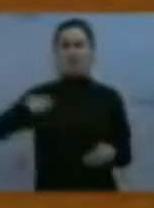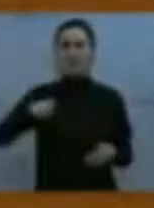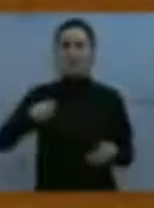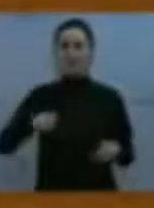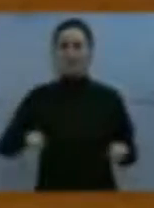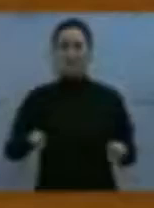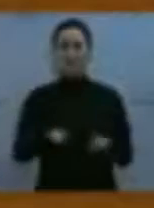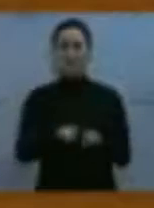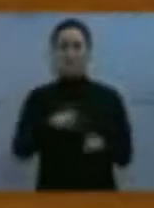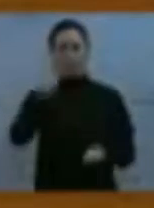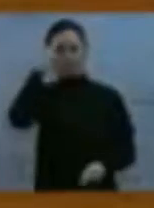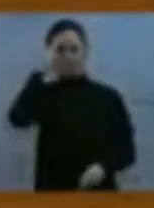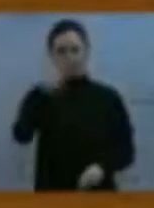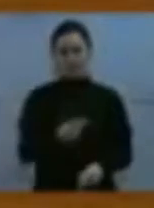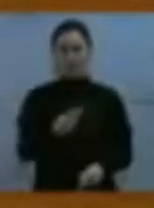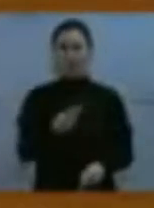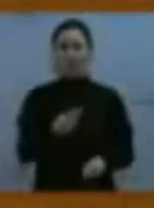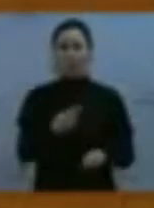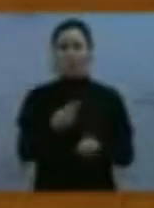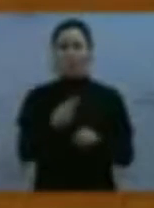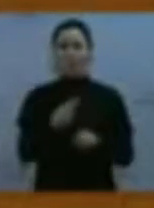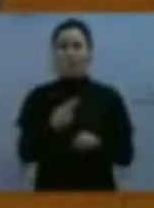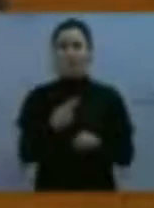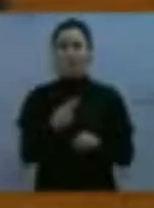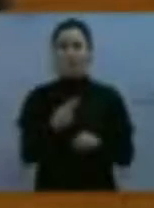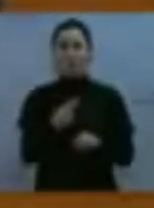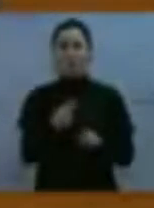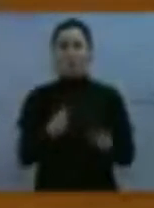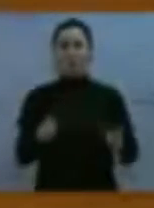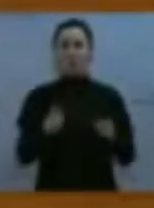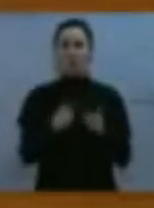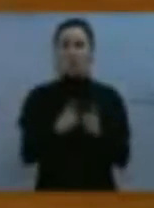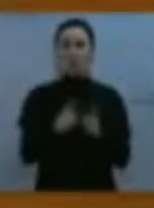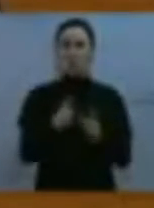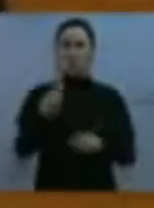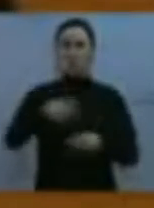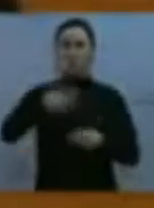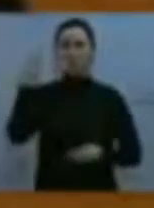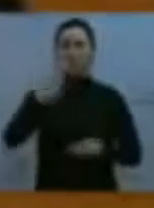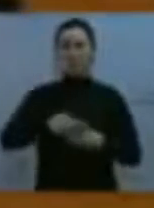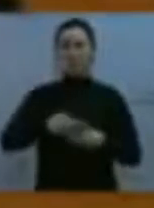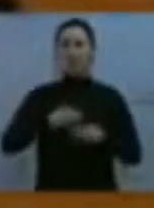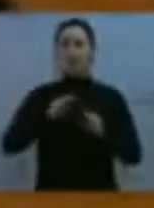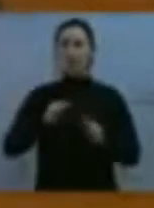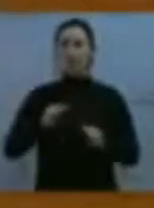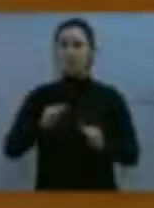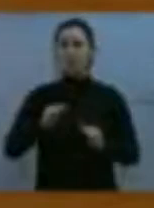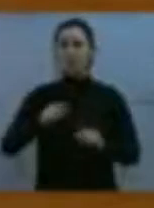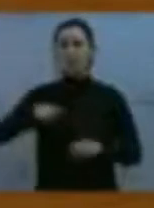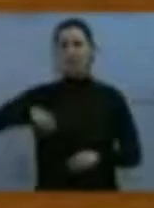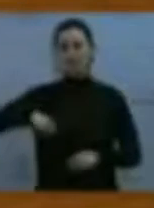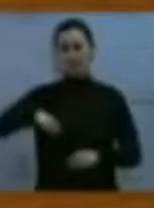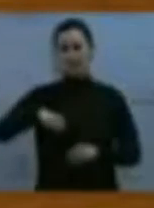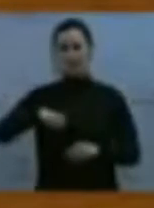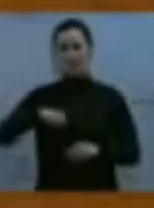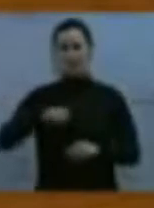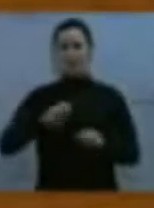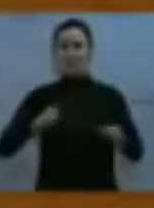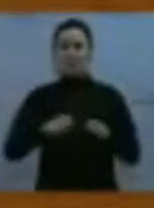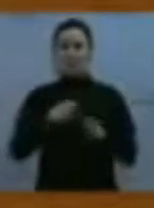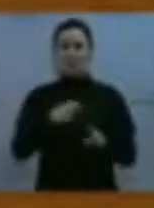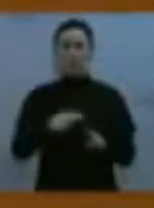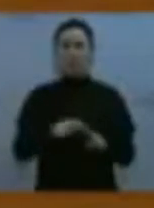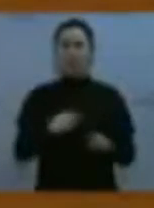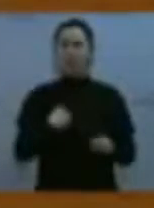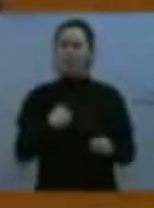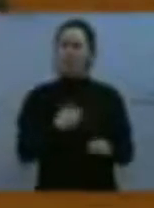que usted muestra respecto a su secretario general y presidente de partido, yo voy a permitirme hacer algún desglose